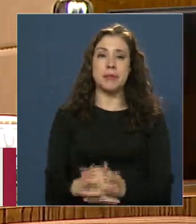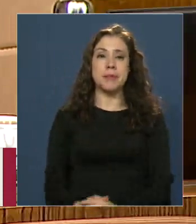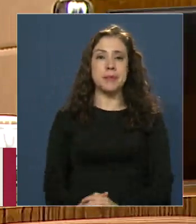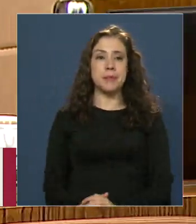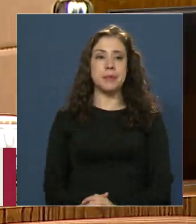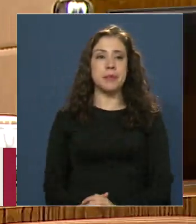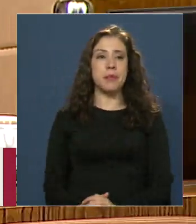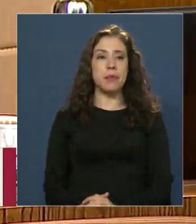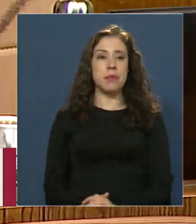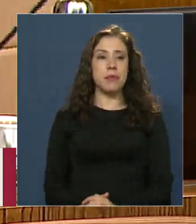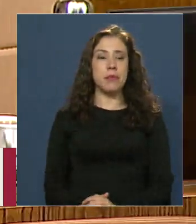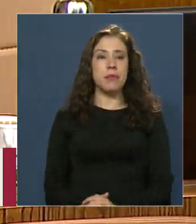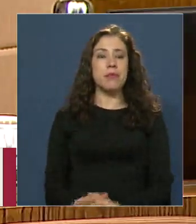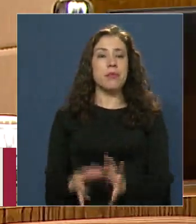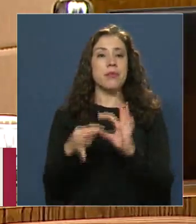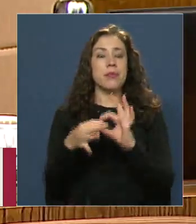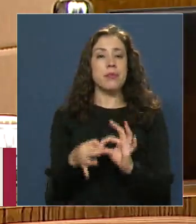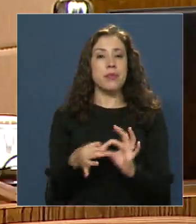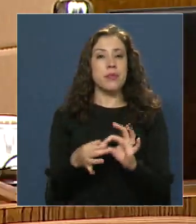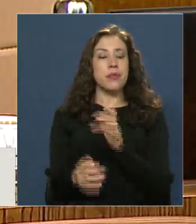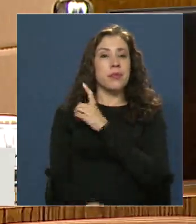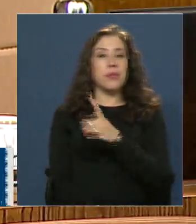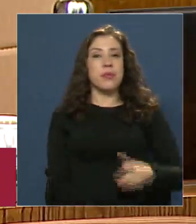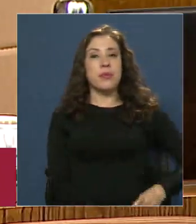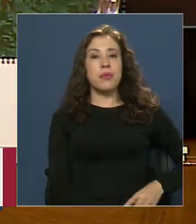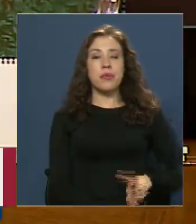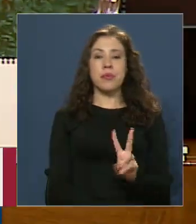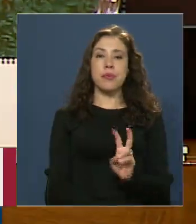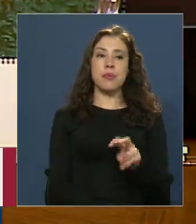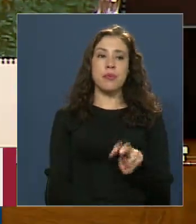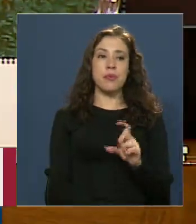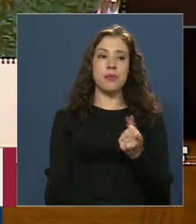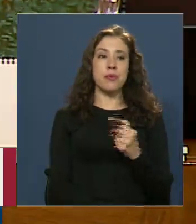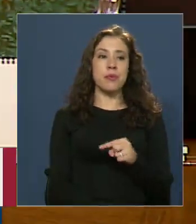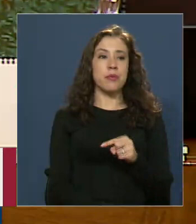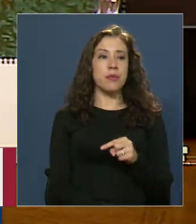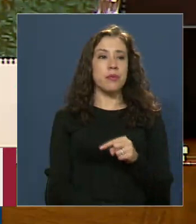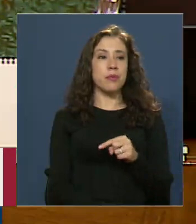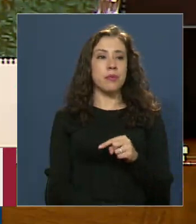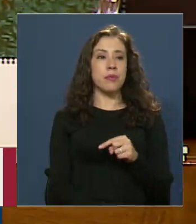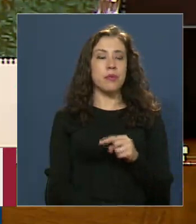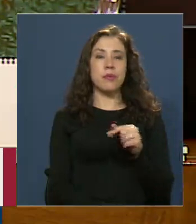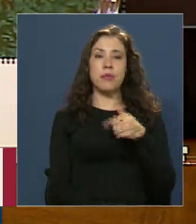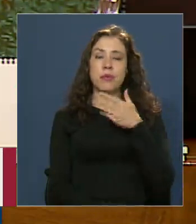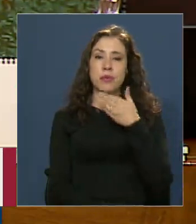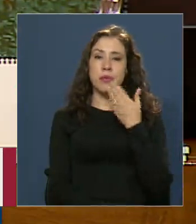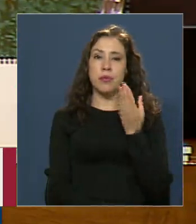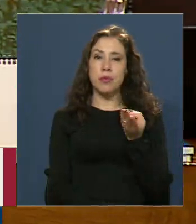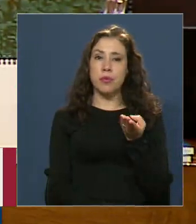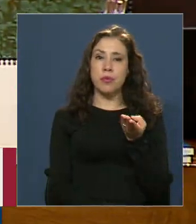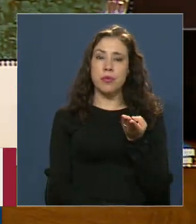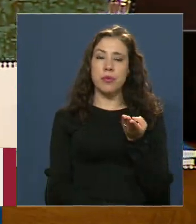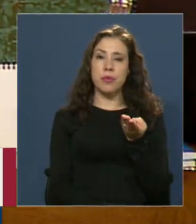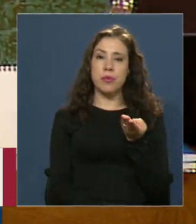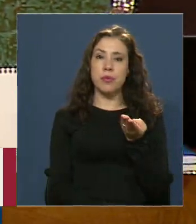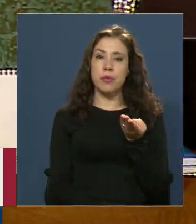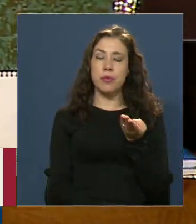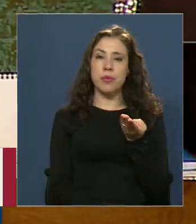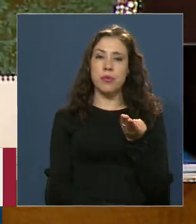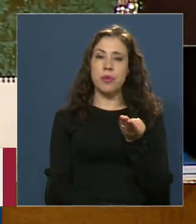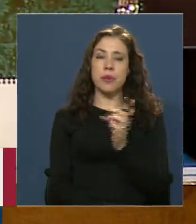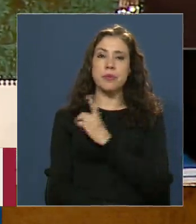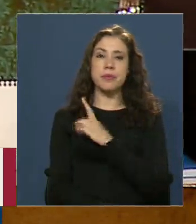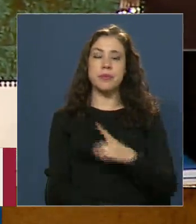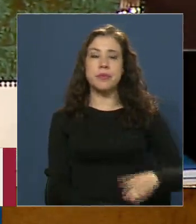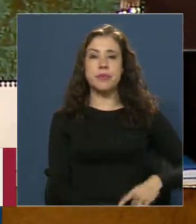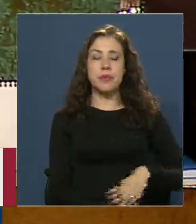gracias. Muchas gracias, diputado Mario Venegas. Corresponde ahora hacer uso de la palabra al honorable